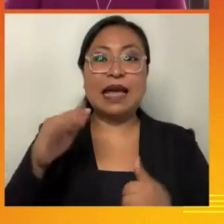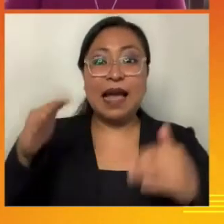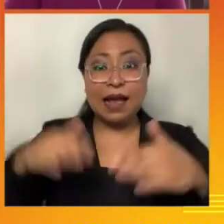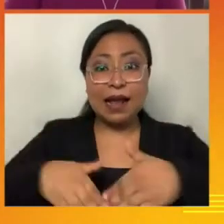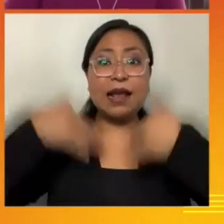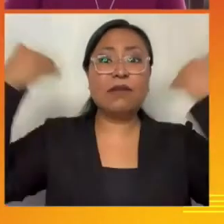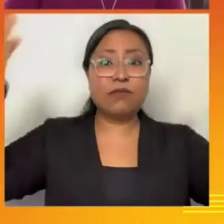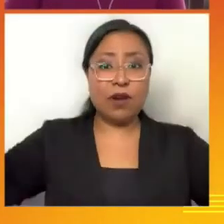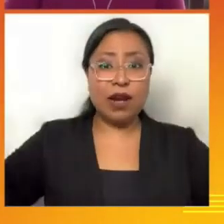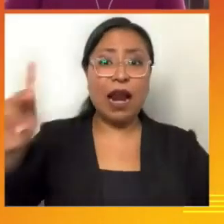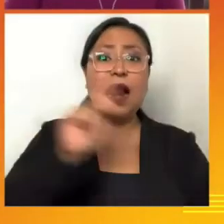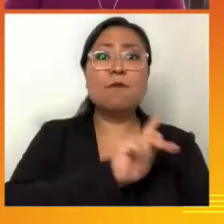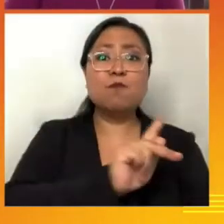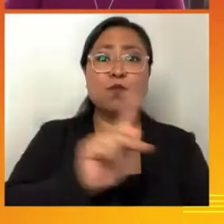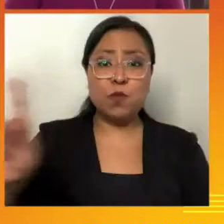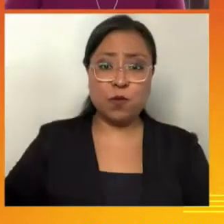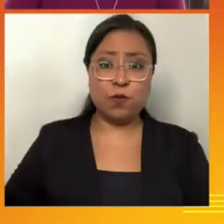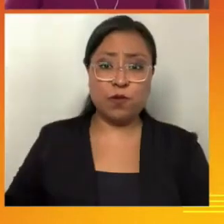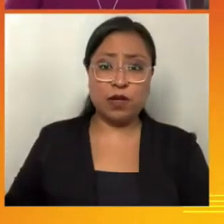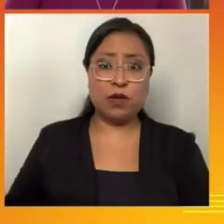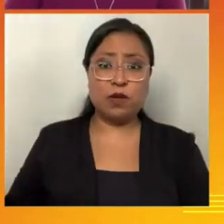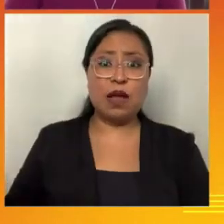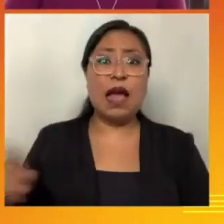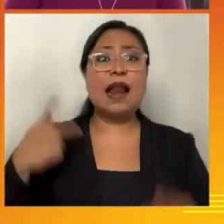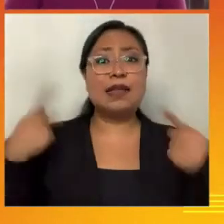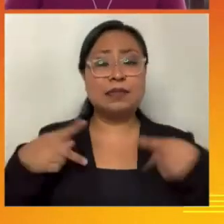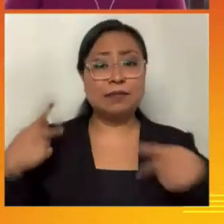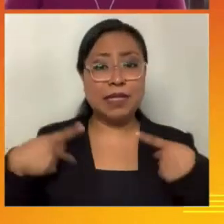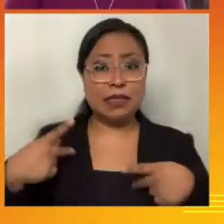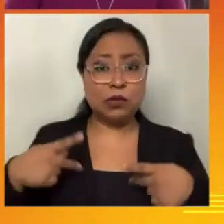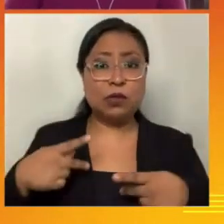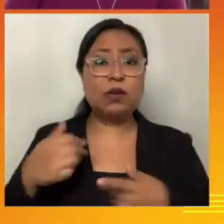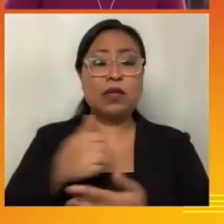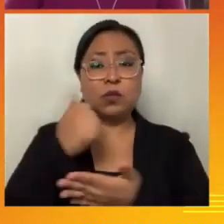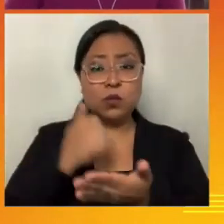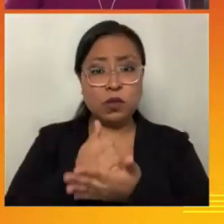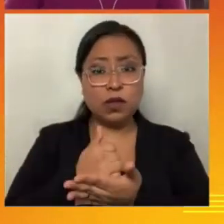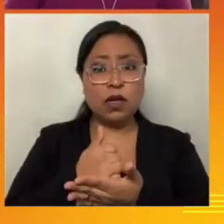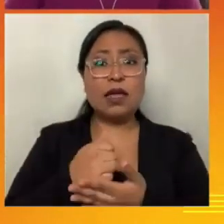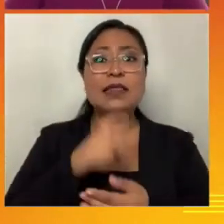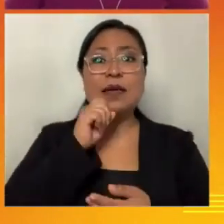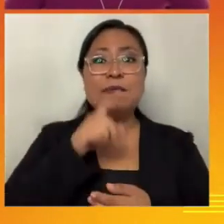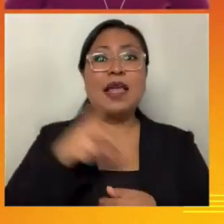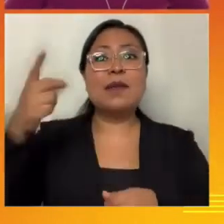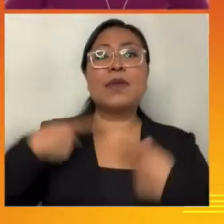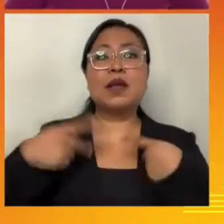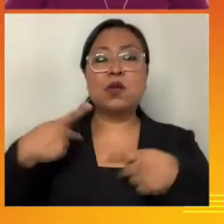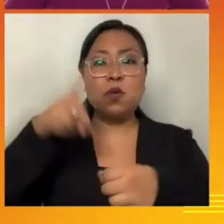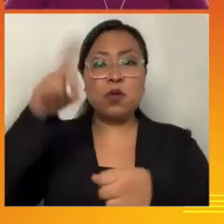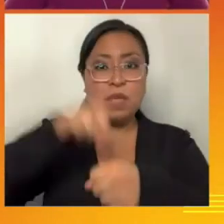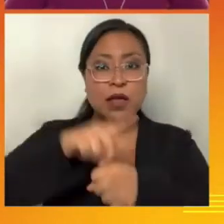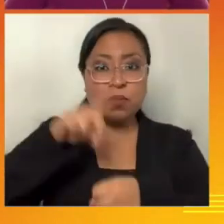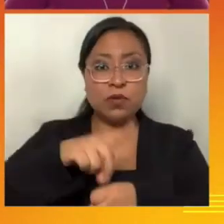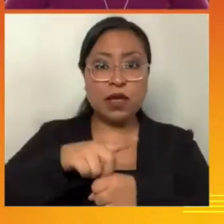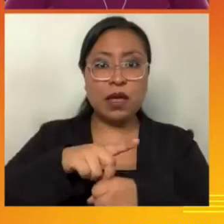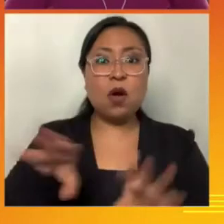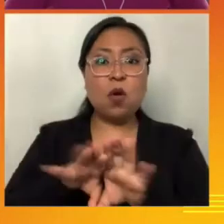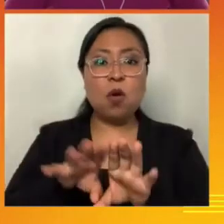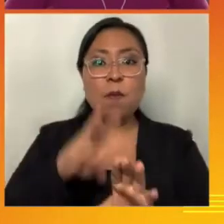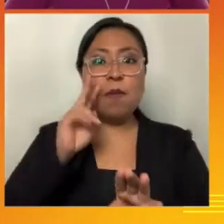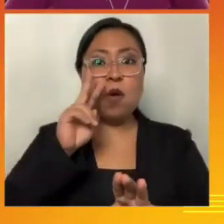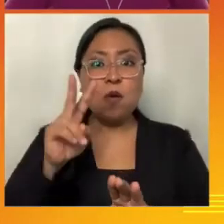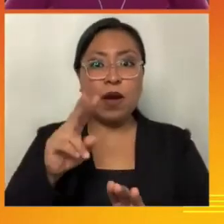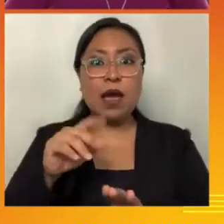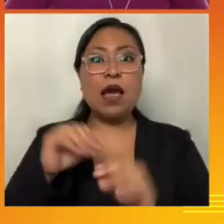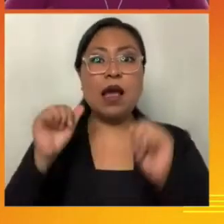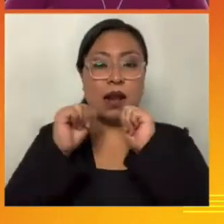en general, o hacia ciudadanía, hacia donantes, o hacia cualquier persona que, que las organizaciones